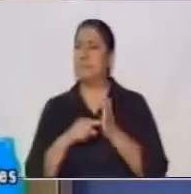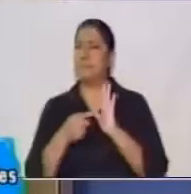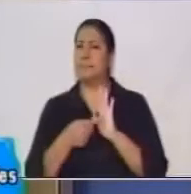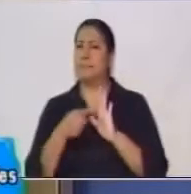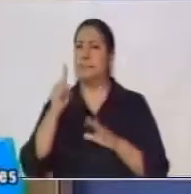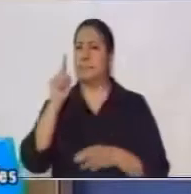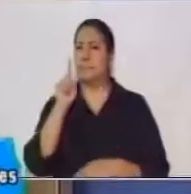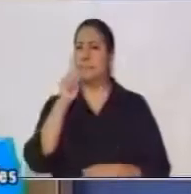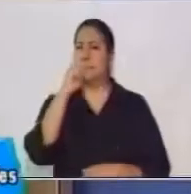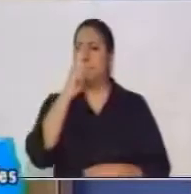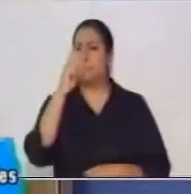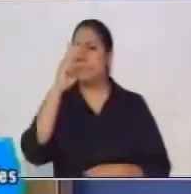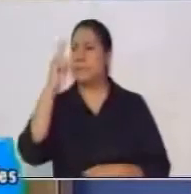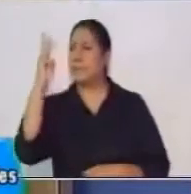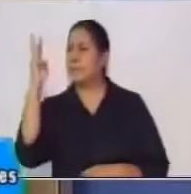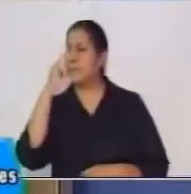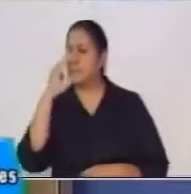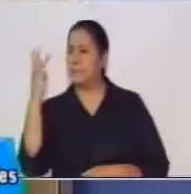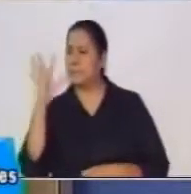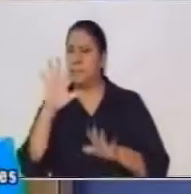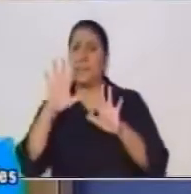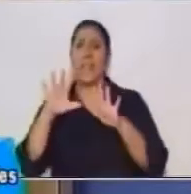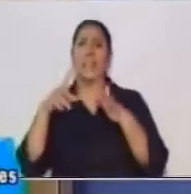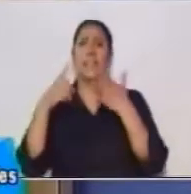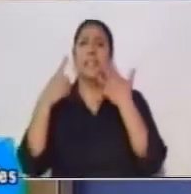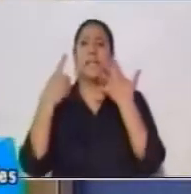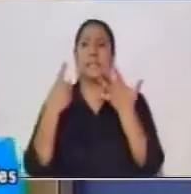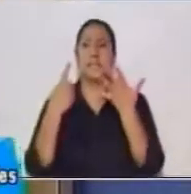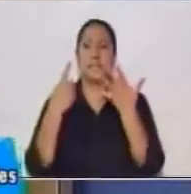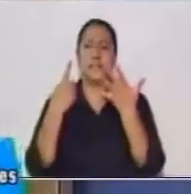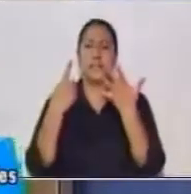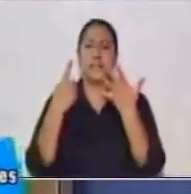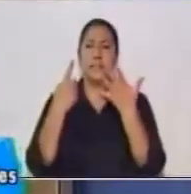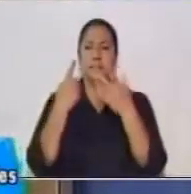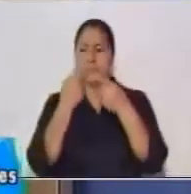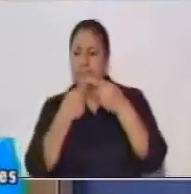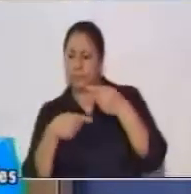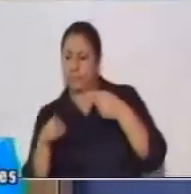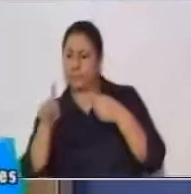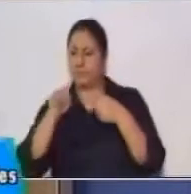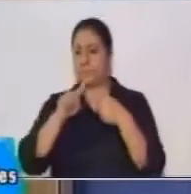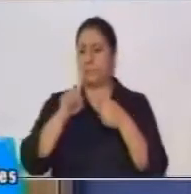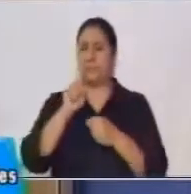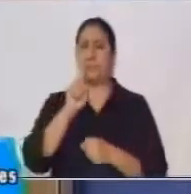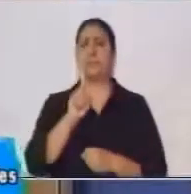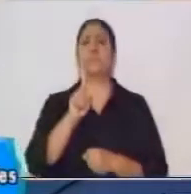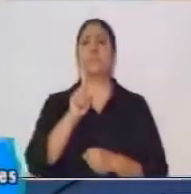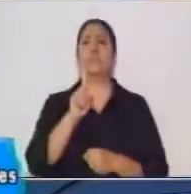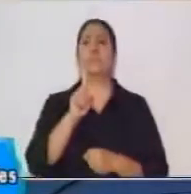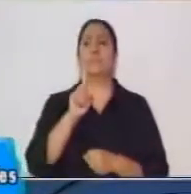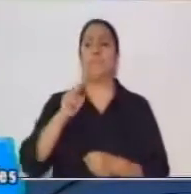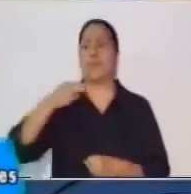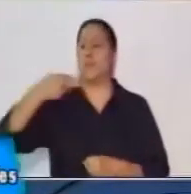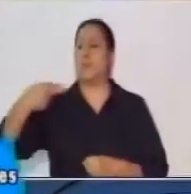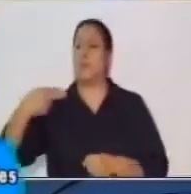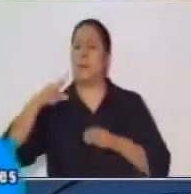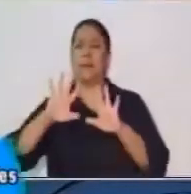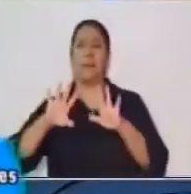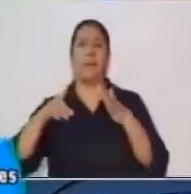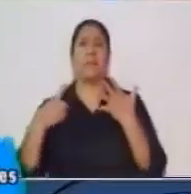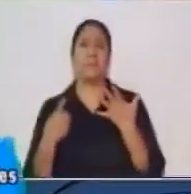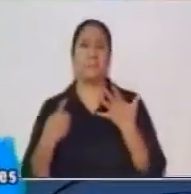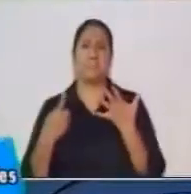...16... elevado a la 1. ¿Qué significa? Que va a ser 16.